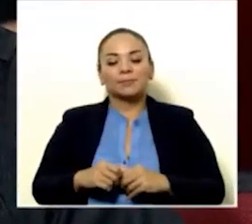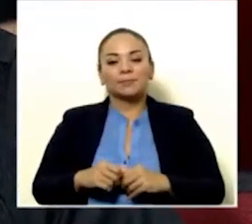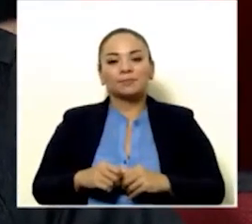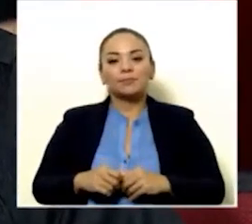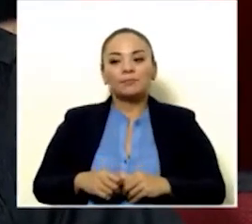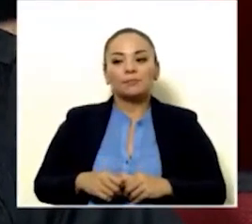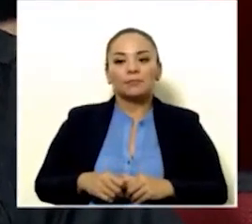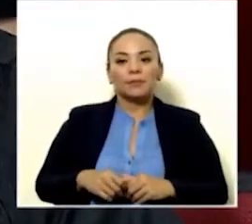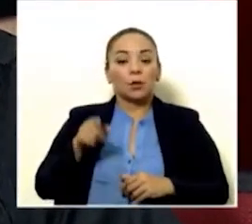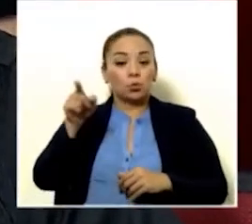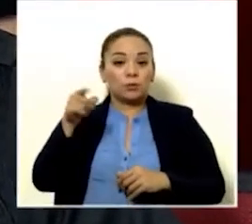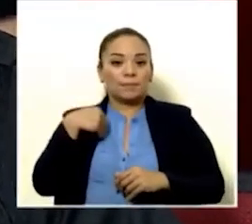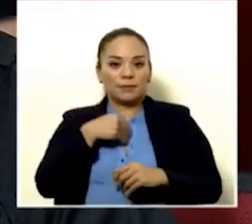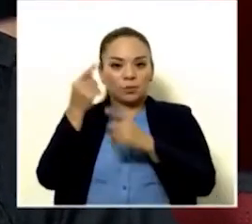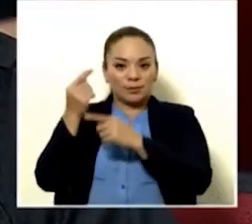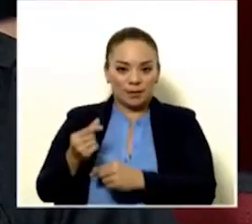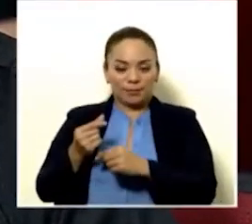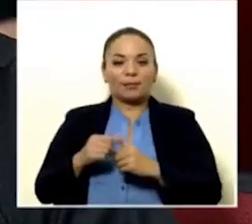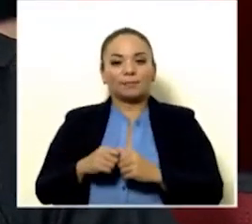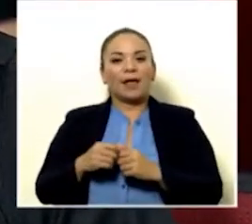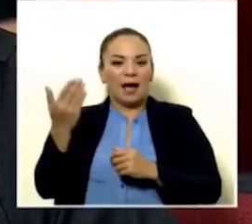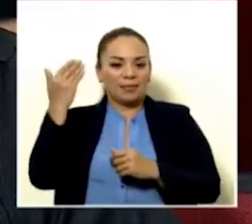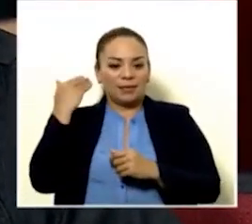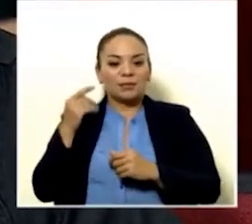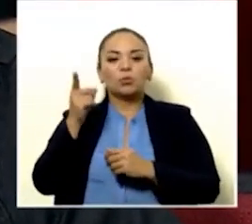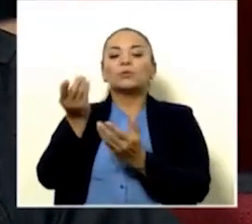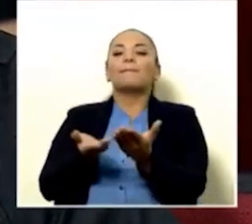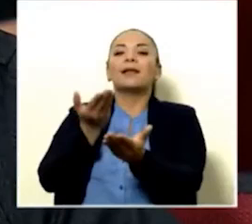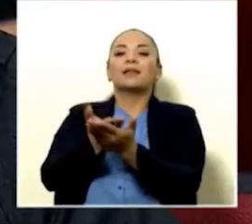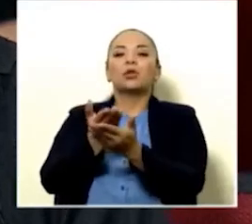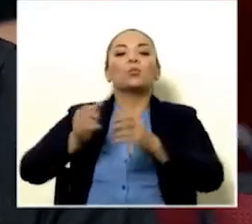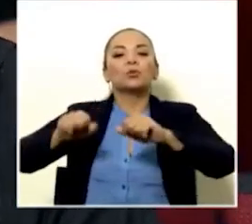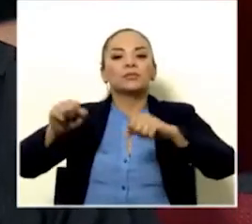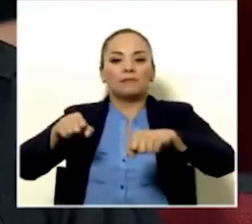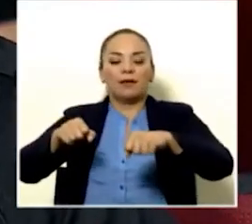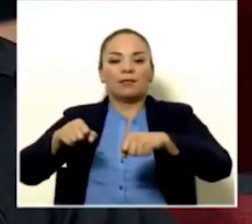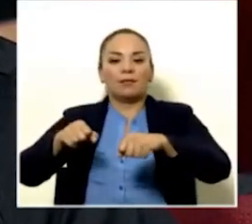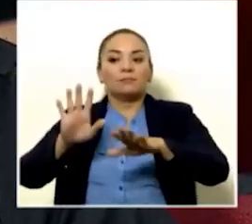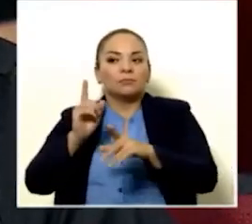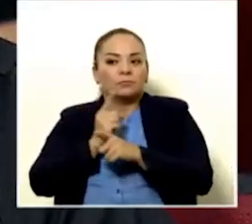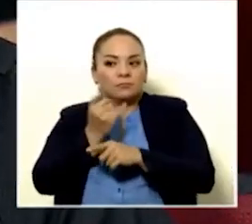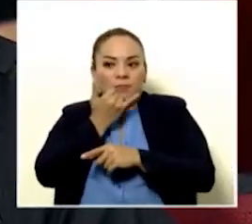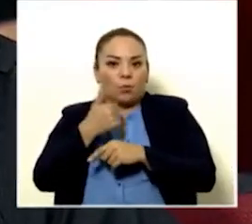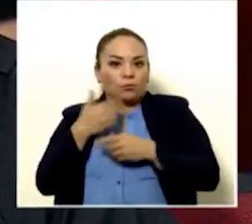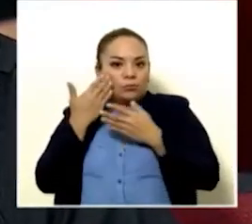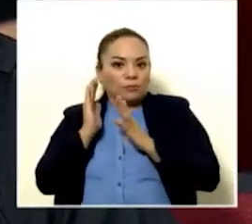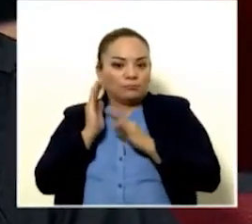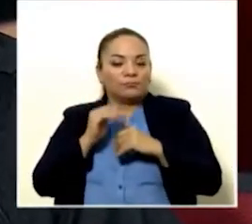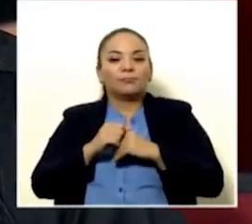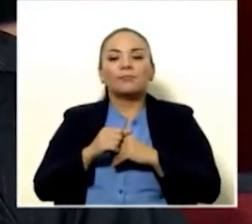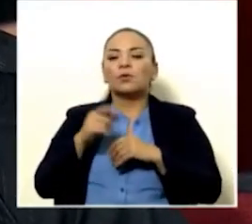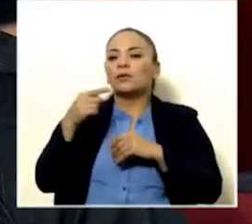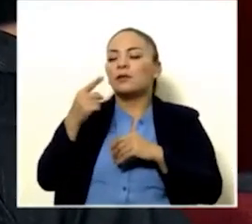Durante su gestión como ministro de Hacienda, usted planteó la posibilidad de usar, y corríjame si me equivoco, señor presidente,